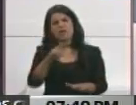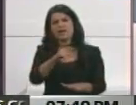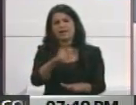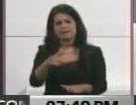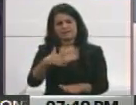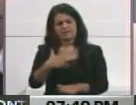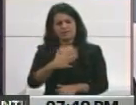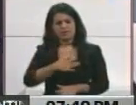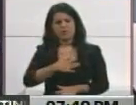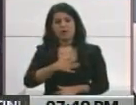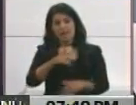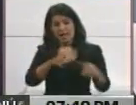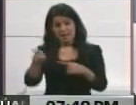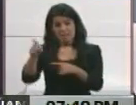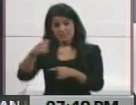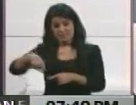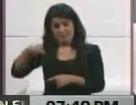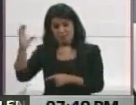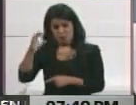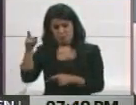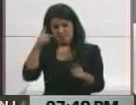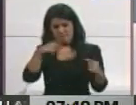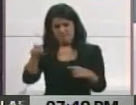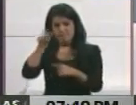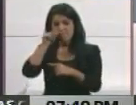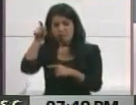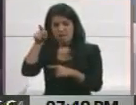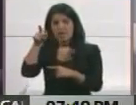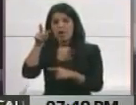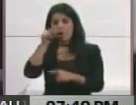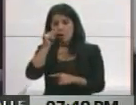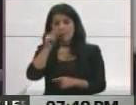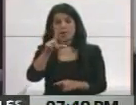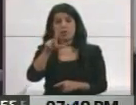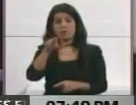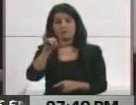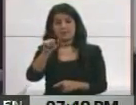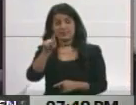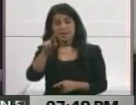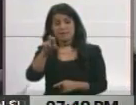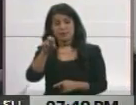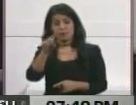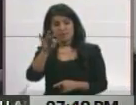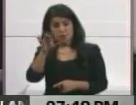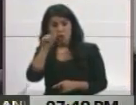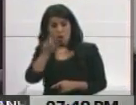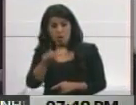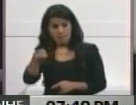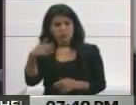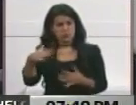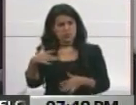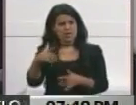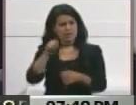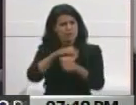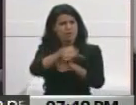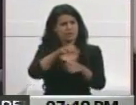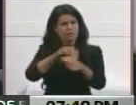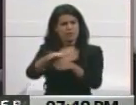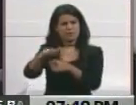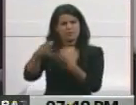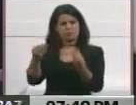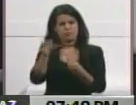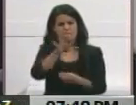sentido social por lo que significó el maestro Luis beltran Figueroa para un gran sector de la vida de la